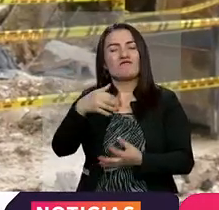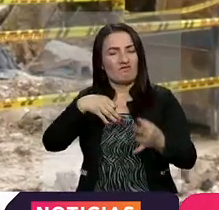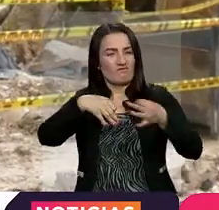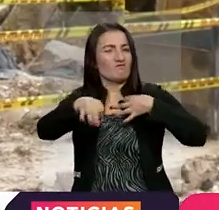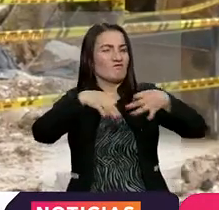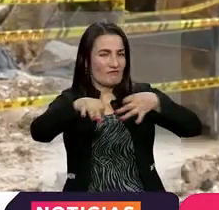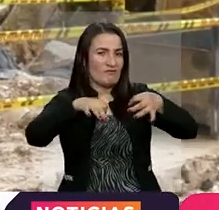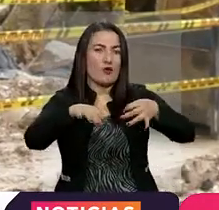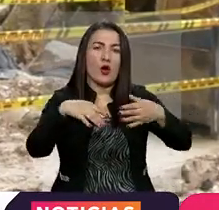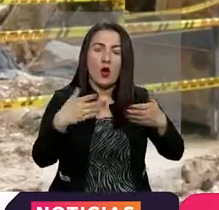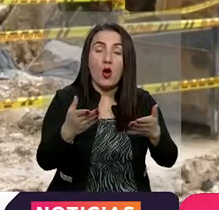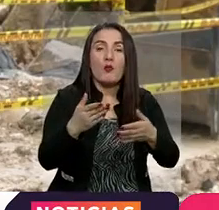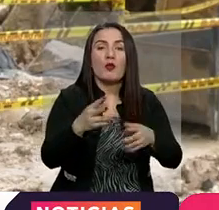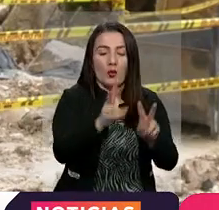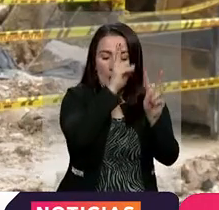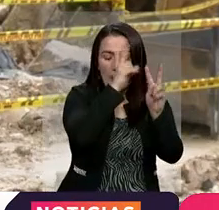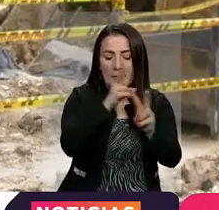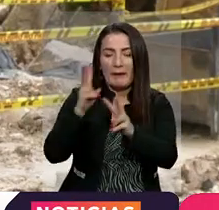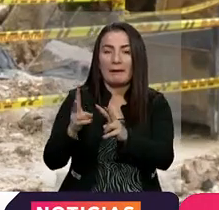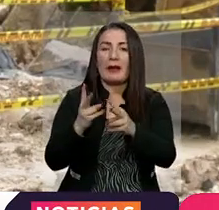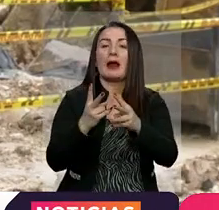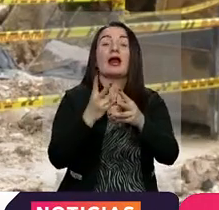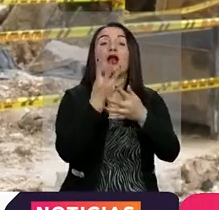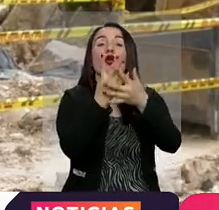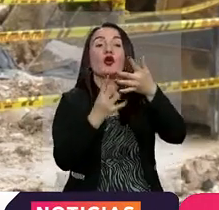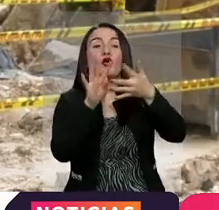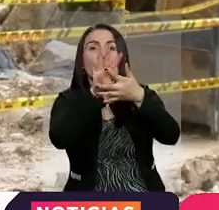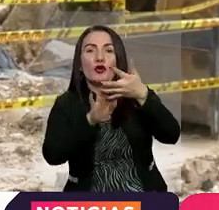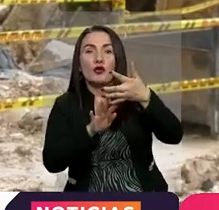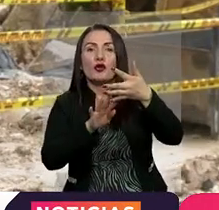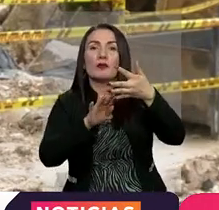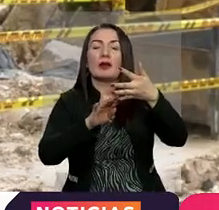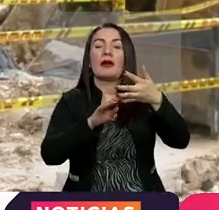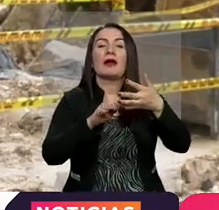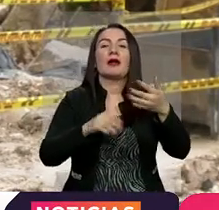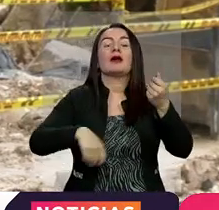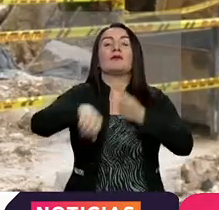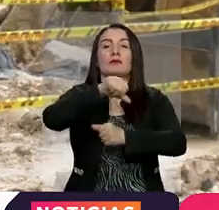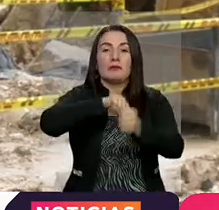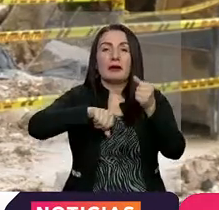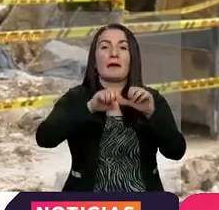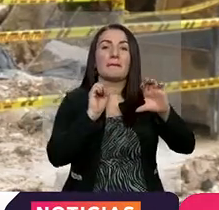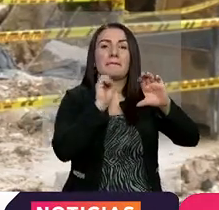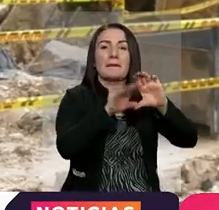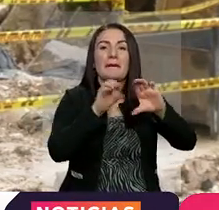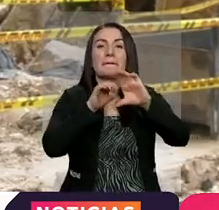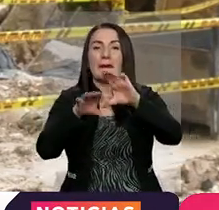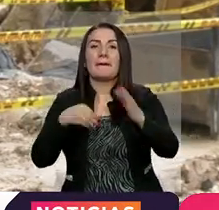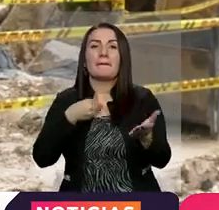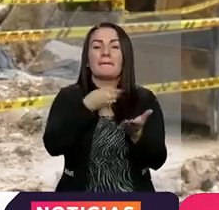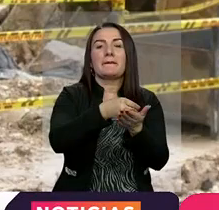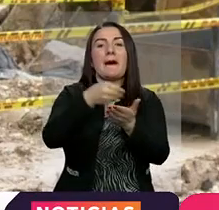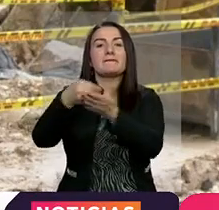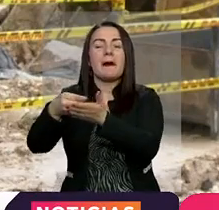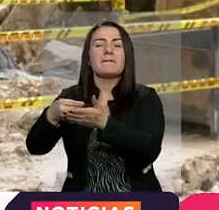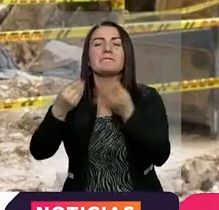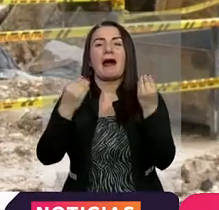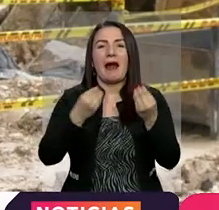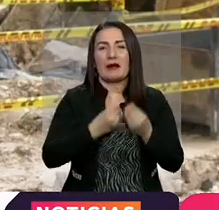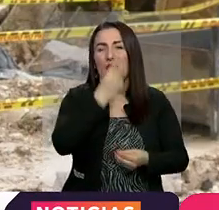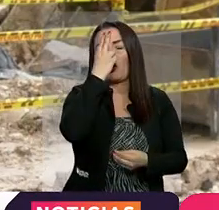explicación y es que deben respetar los cronogramas y deben hacer los giros paulatinamente, no consignar todo de una vez para no comprometer